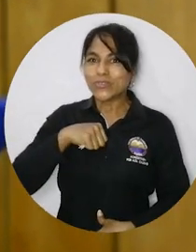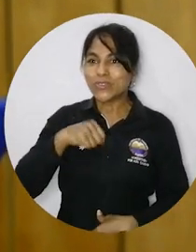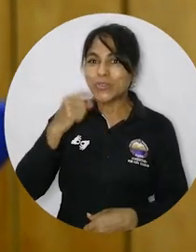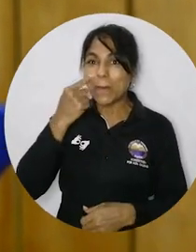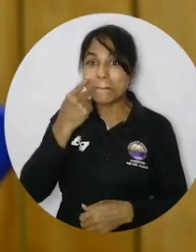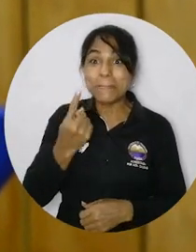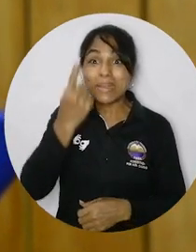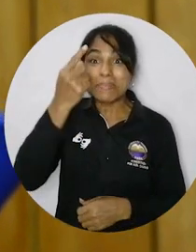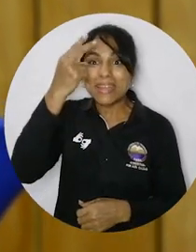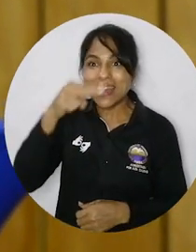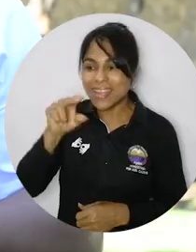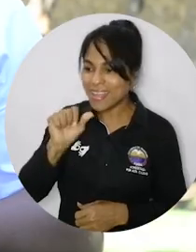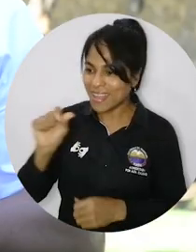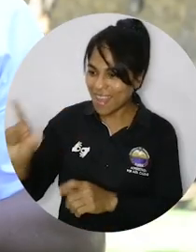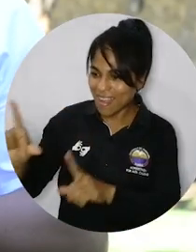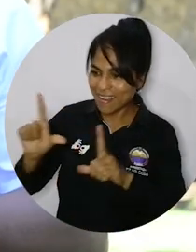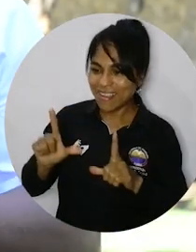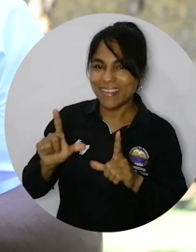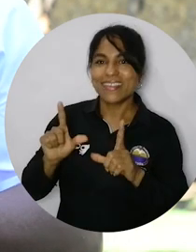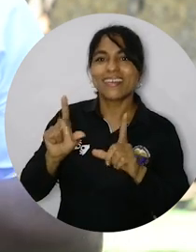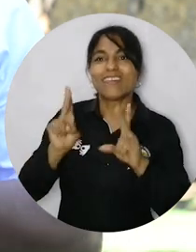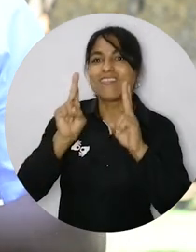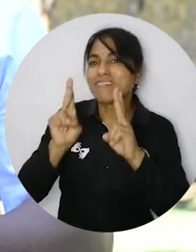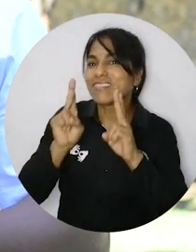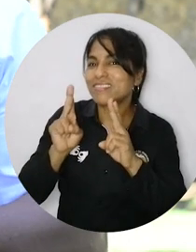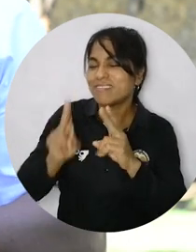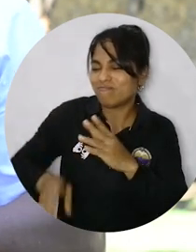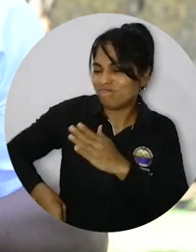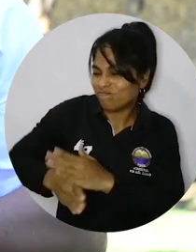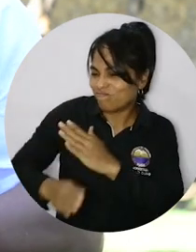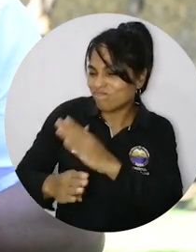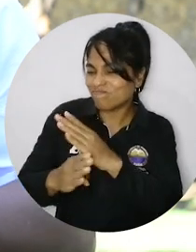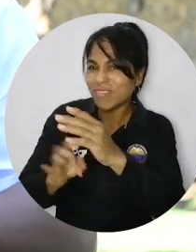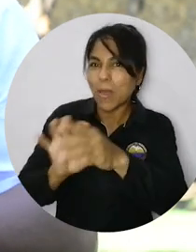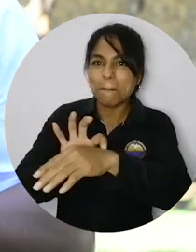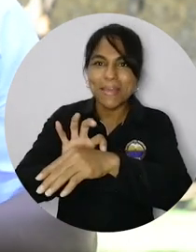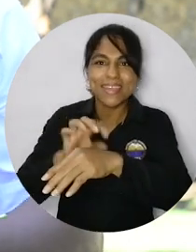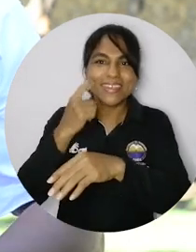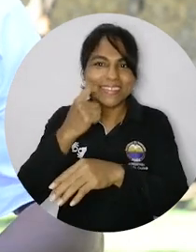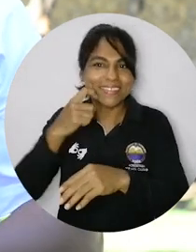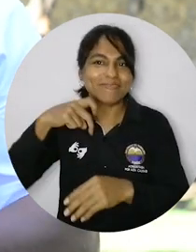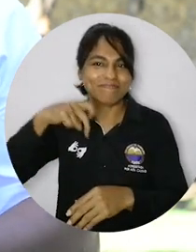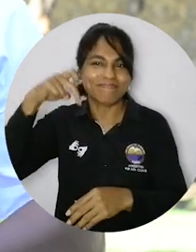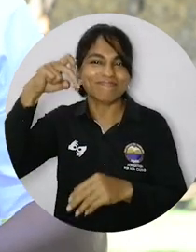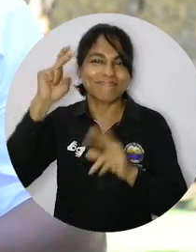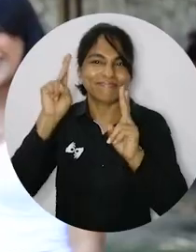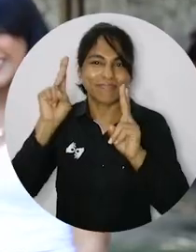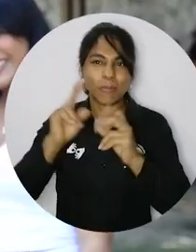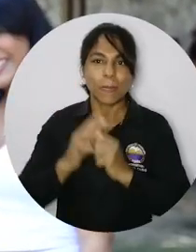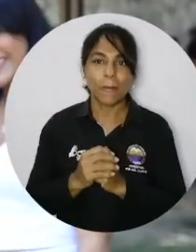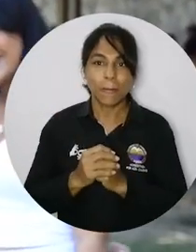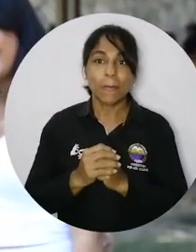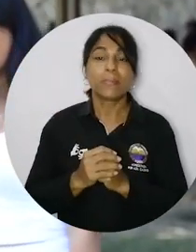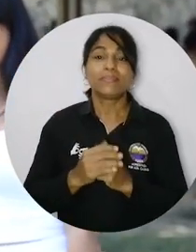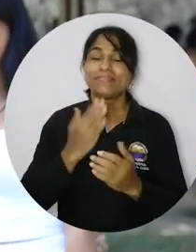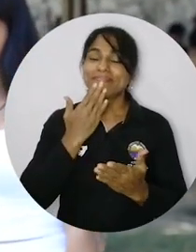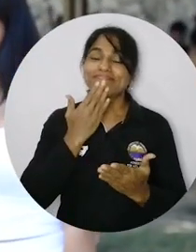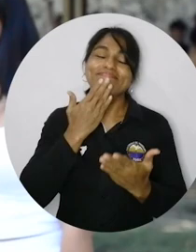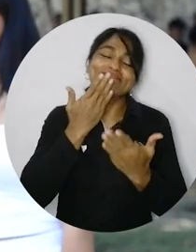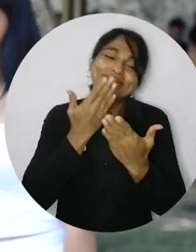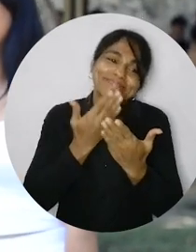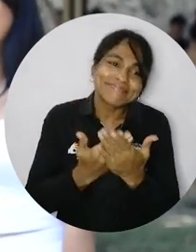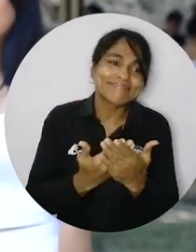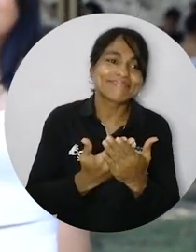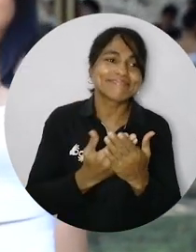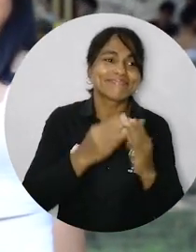graduando y espero que que siga adelante y que sea una odontóloga profesional agradecido con la